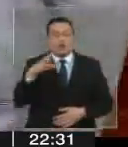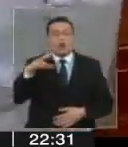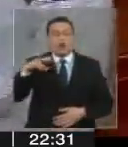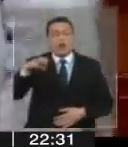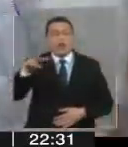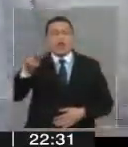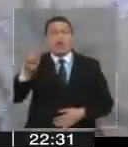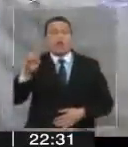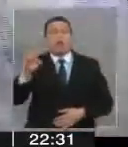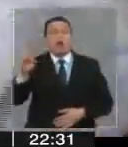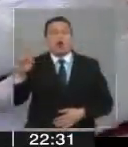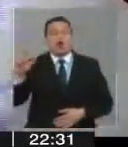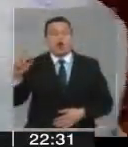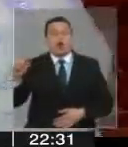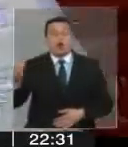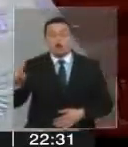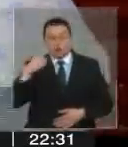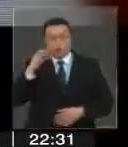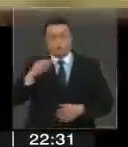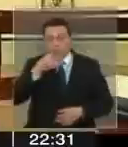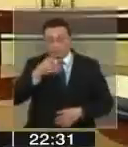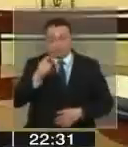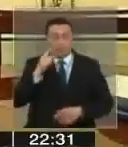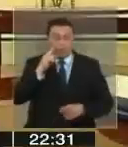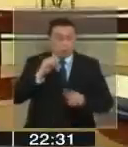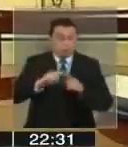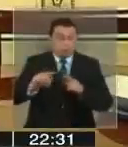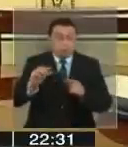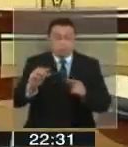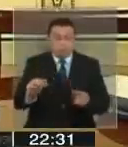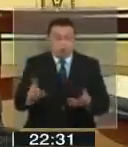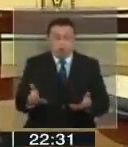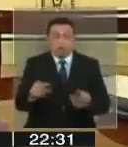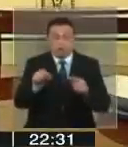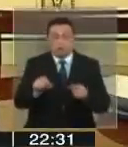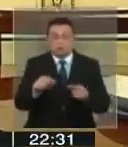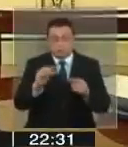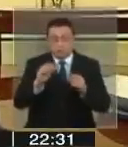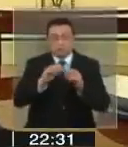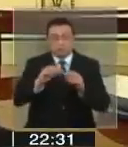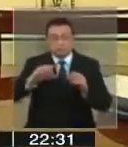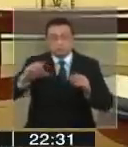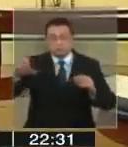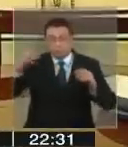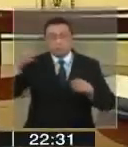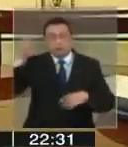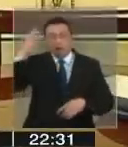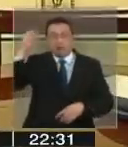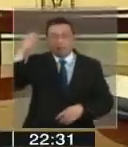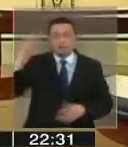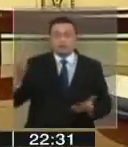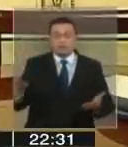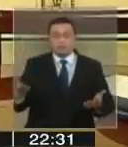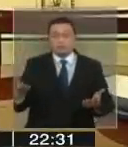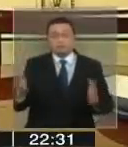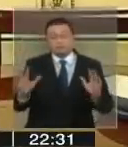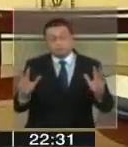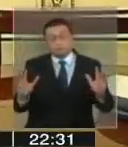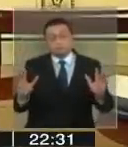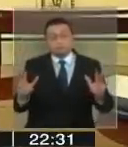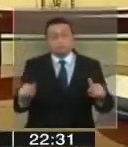que nos dijo, ¿sabes qué? Esto es súper desconocido. Entonces, vamos creciendo y aprendiendo.